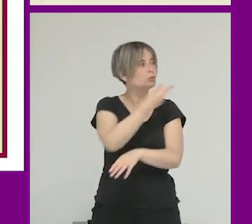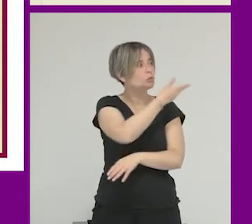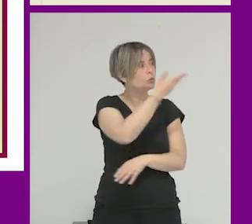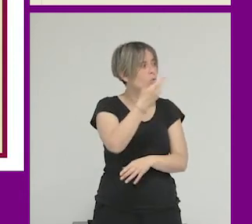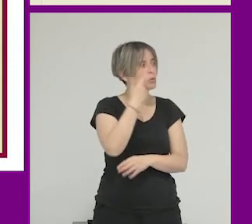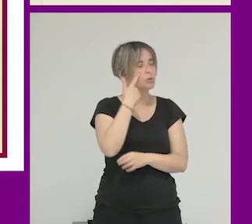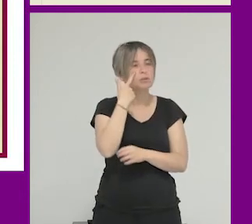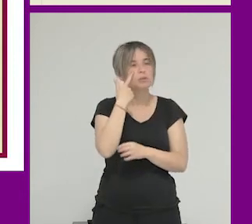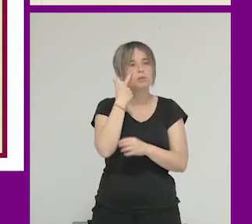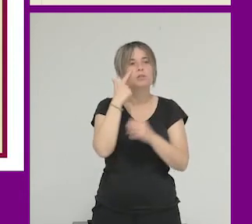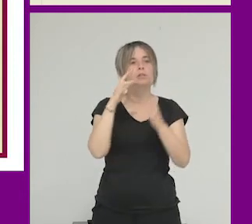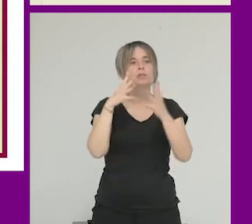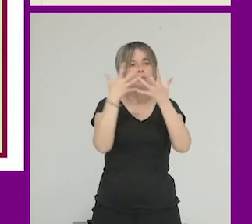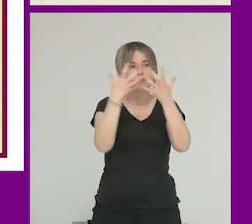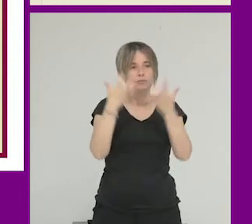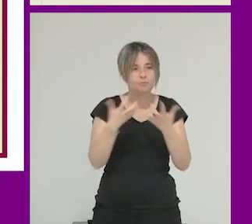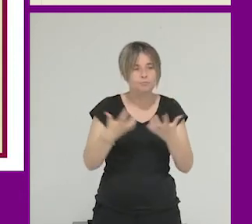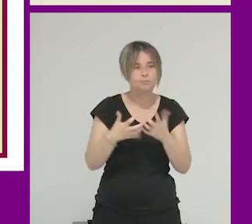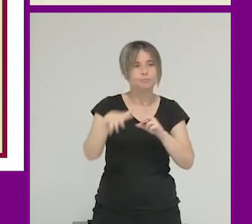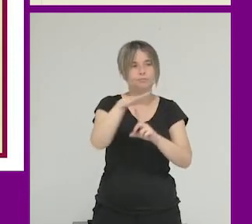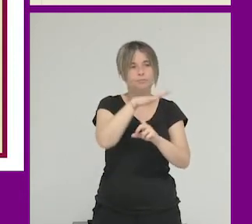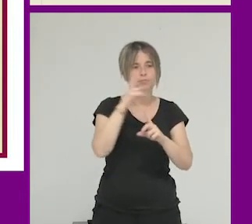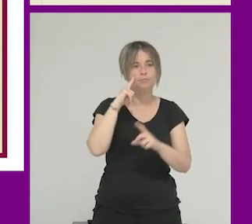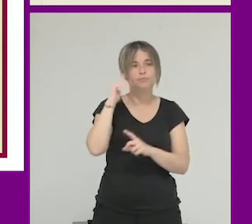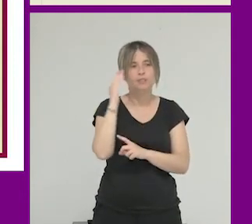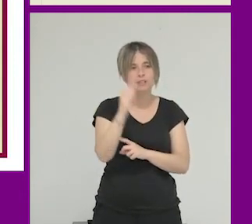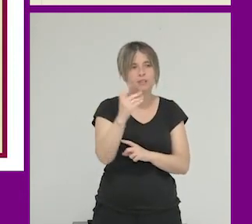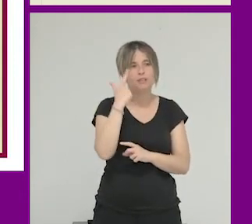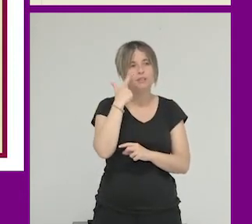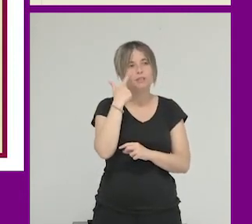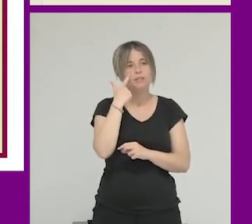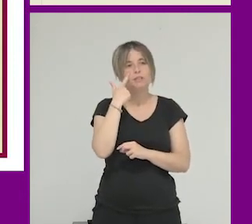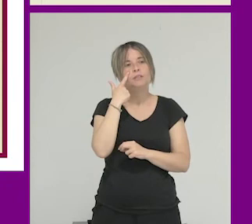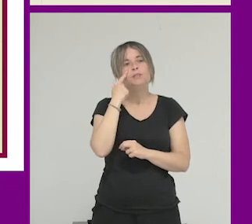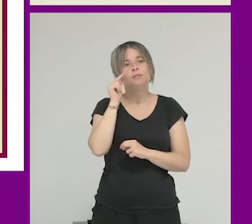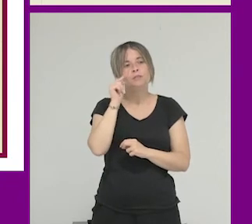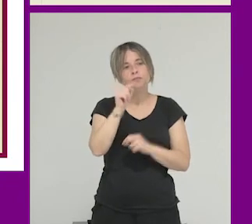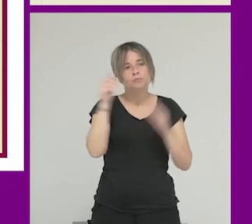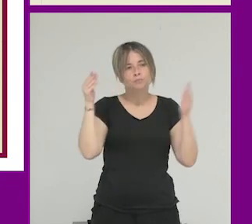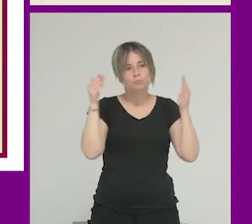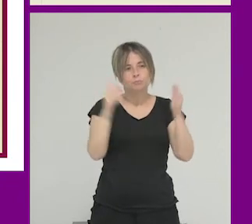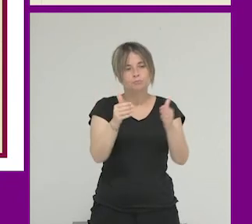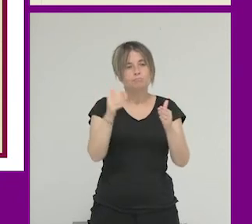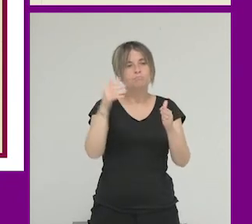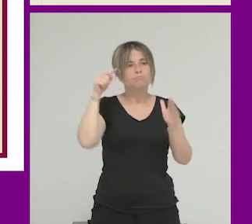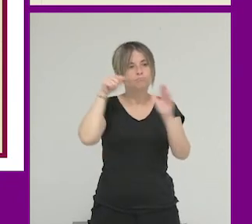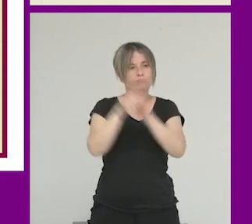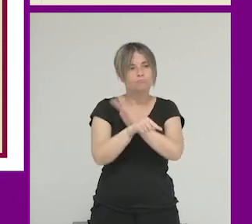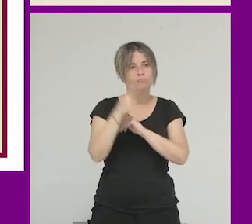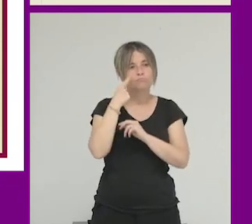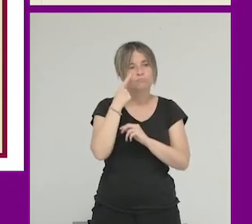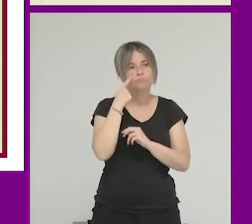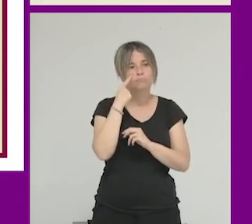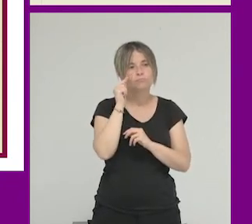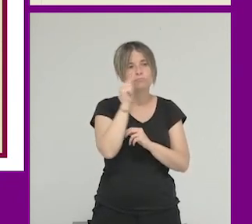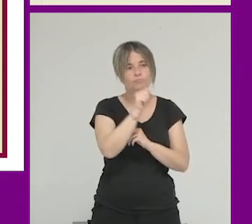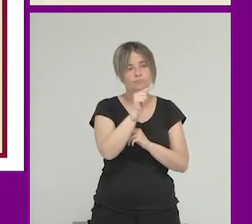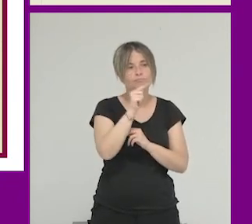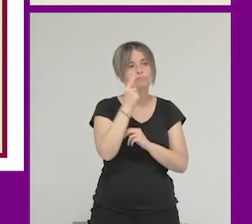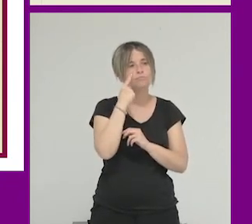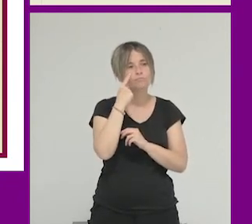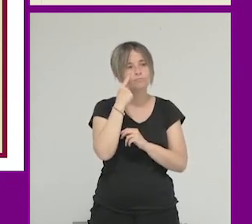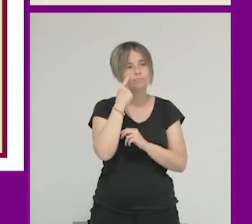dudana da testu inguruaren eragina. Ez naiz hartuko zera bakoitzean, baina bai hartuko